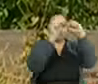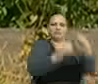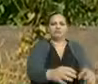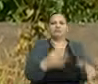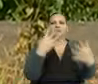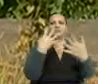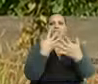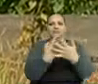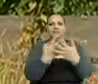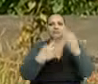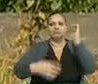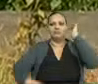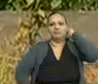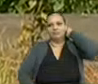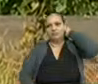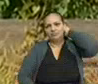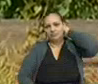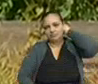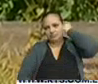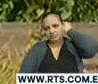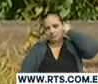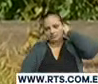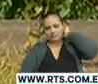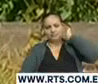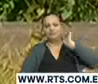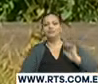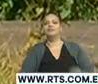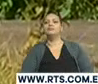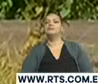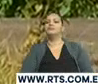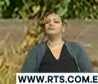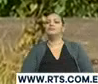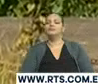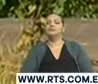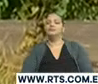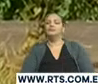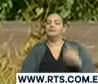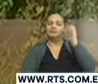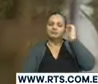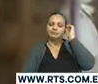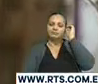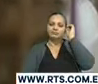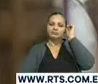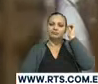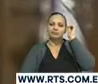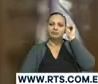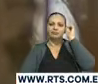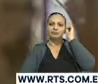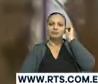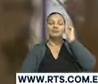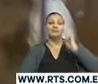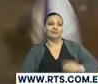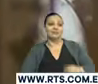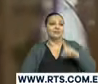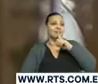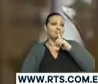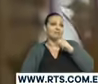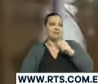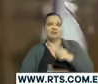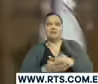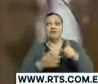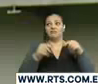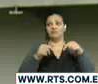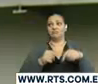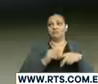ninguna custodia, de ley se salta. De ley se salta, no sé cómo, pero de que se salta, se salta. Se torna medio peligroso porque usted sabe que esa